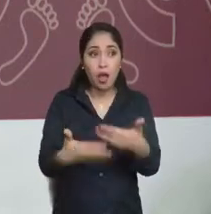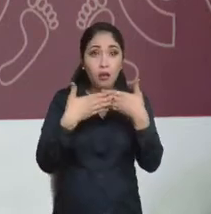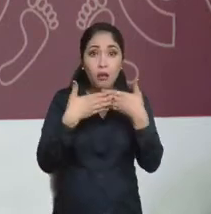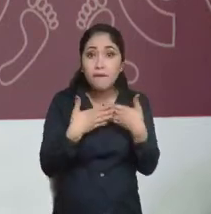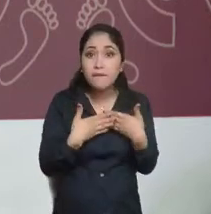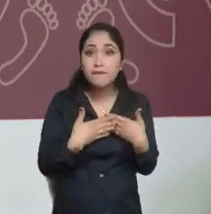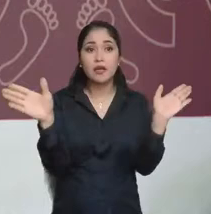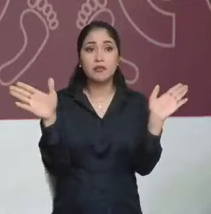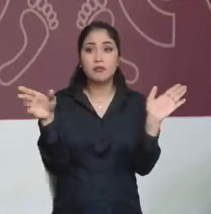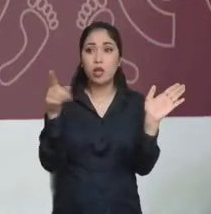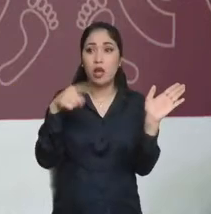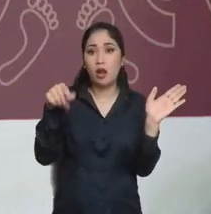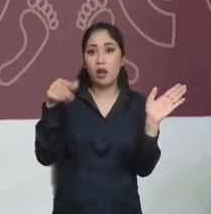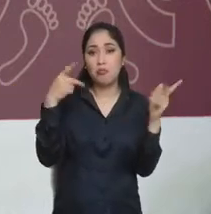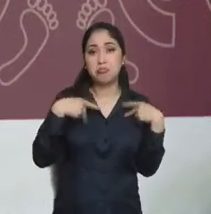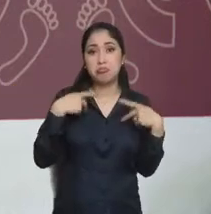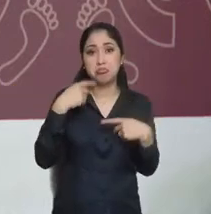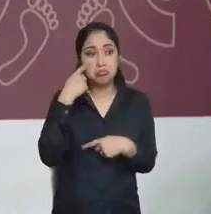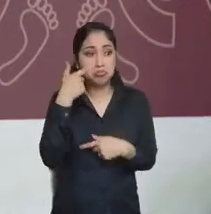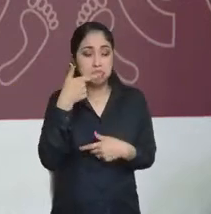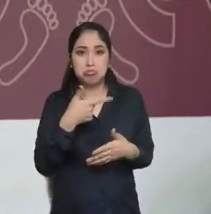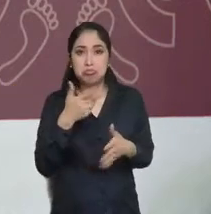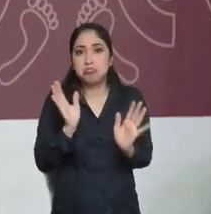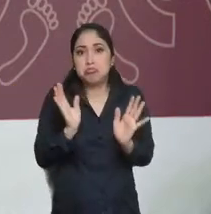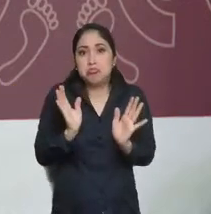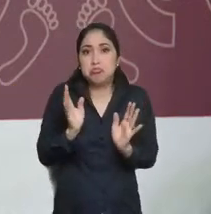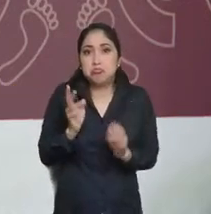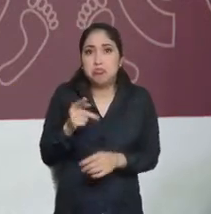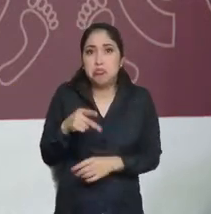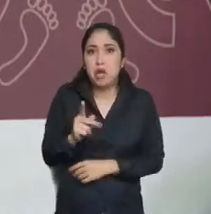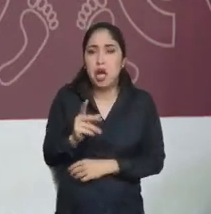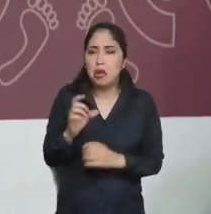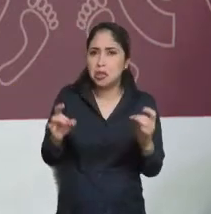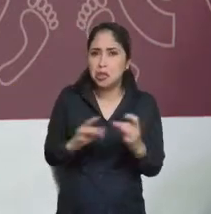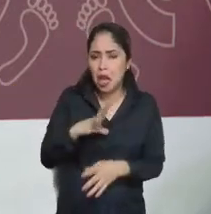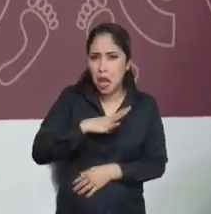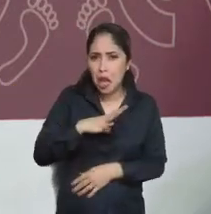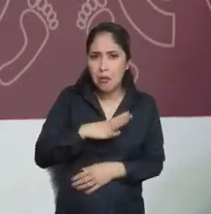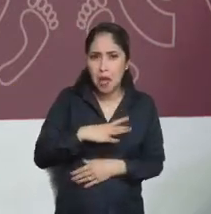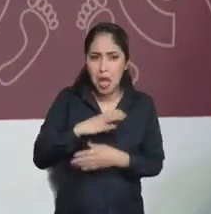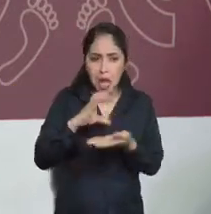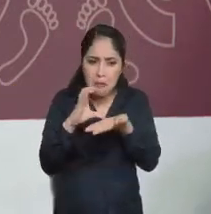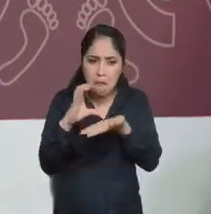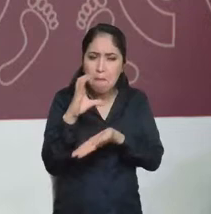si hay alguna inversión indebida, pueden preguntarle ustedes a la